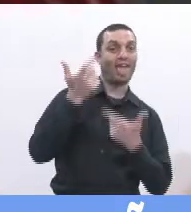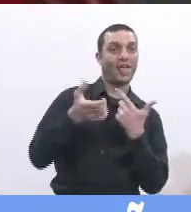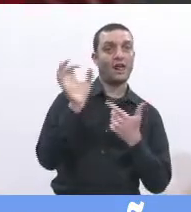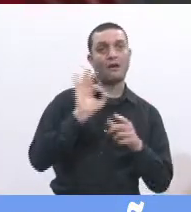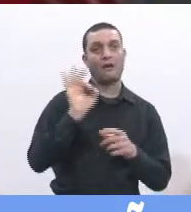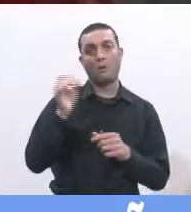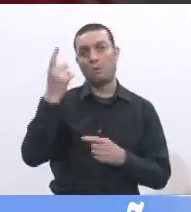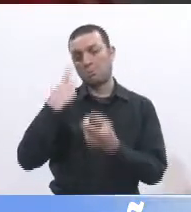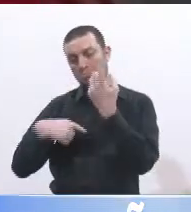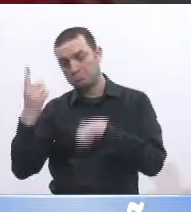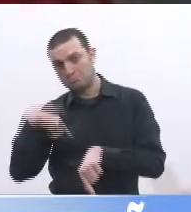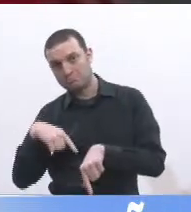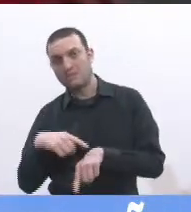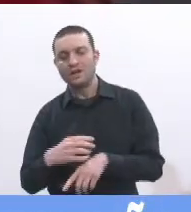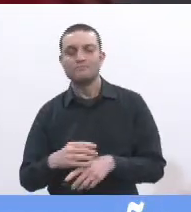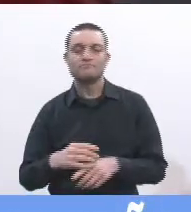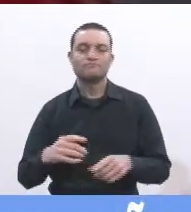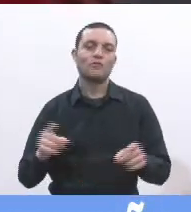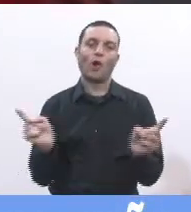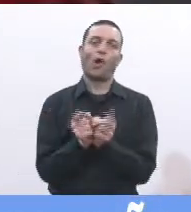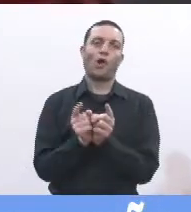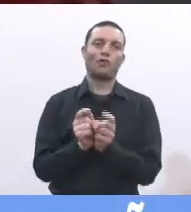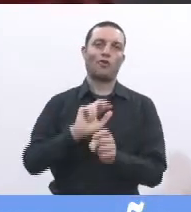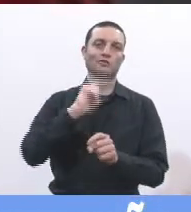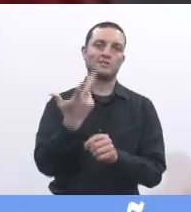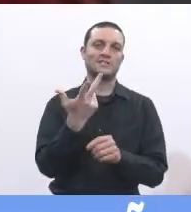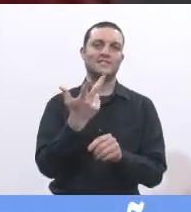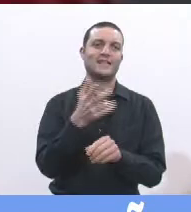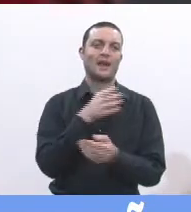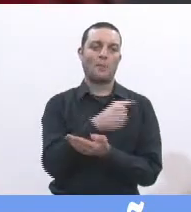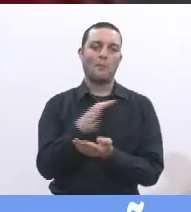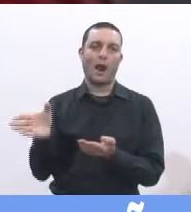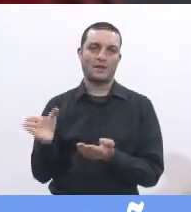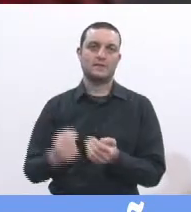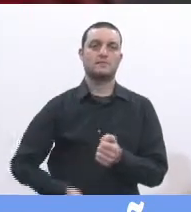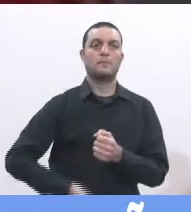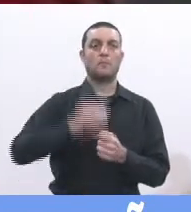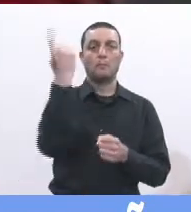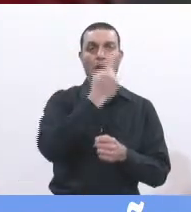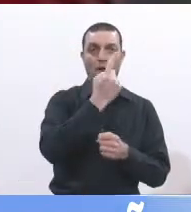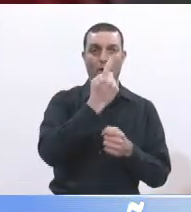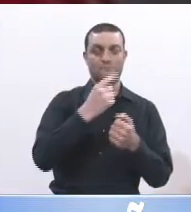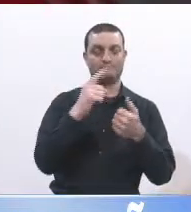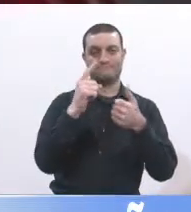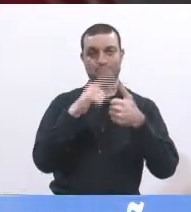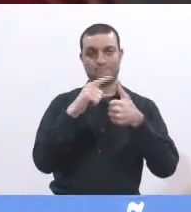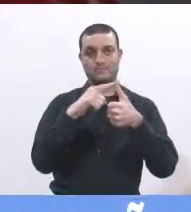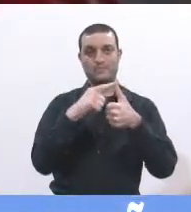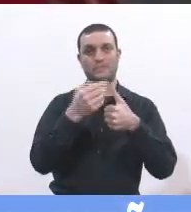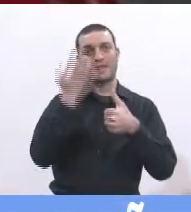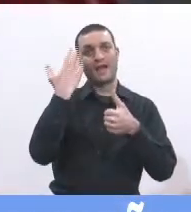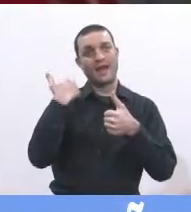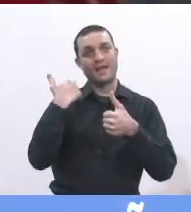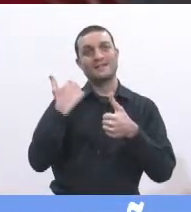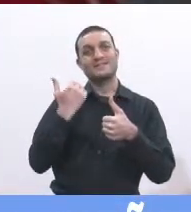El del inicio es el primer acto, cuando en las primeras noticias ya veíamos a los